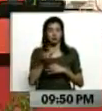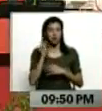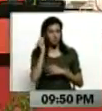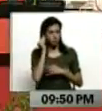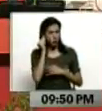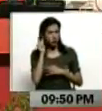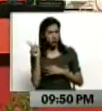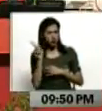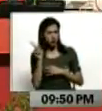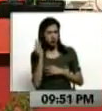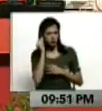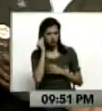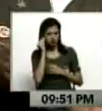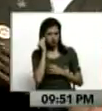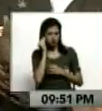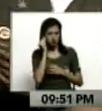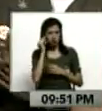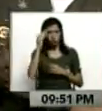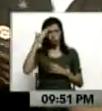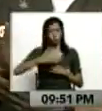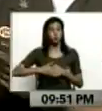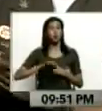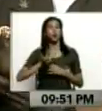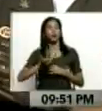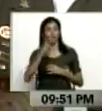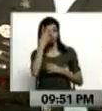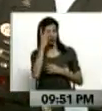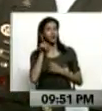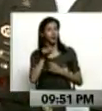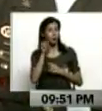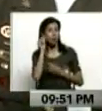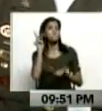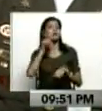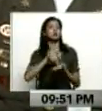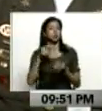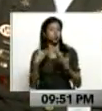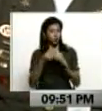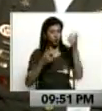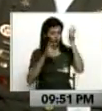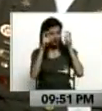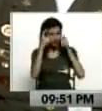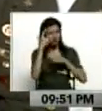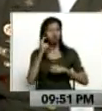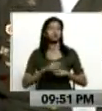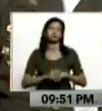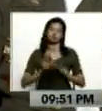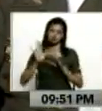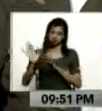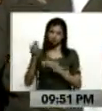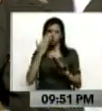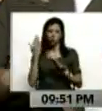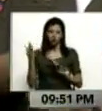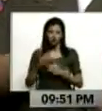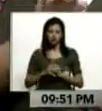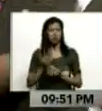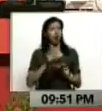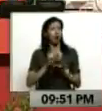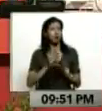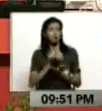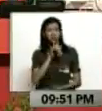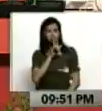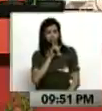mirea ahí donde ustedes la ven esa es una soldada del 4 de Febrero es que está